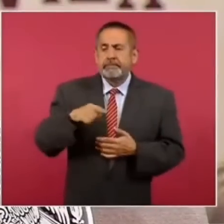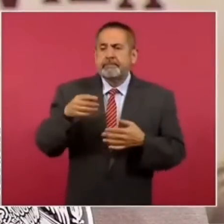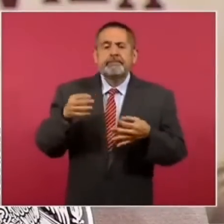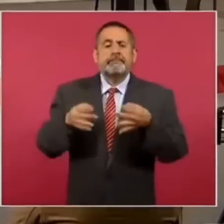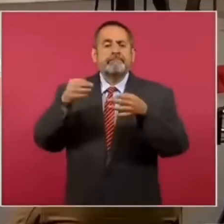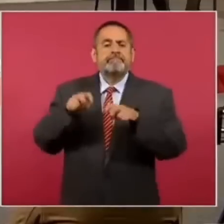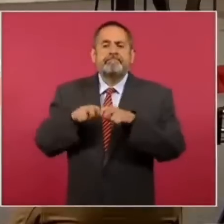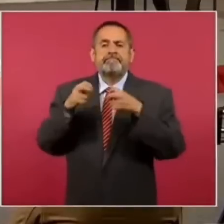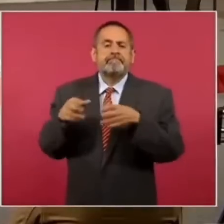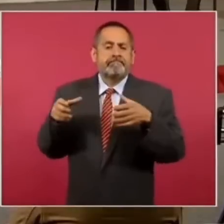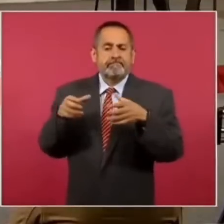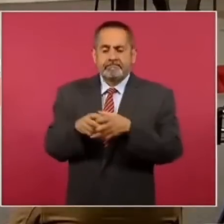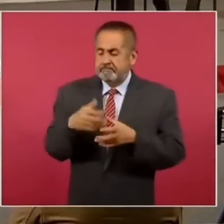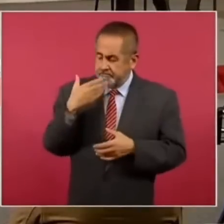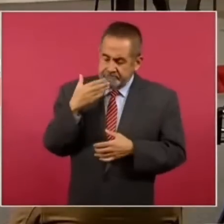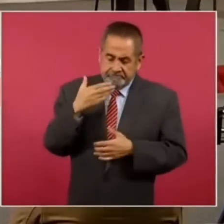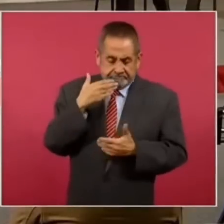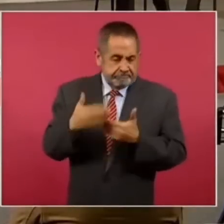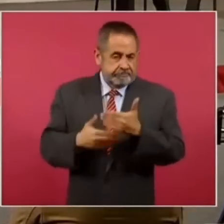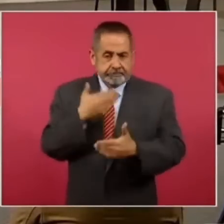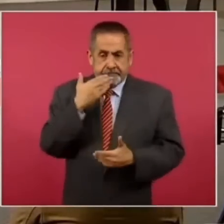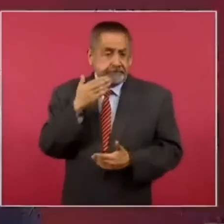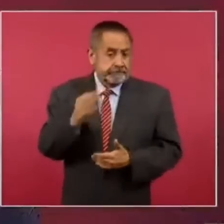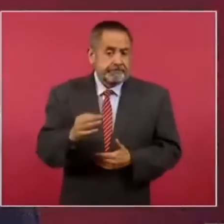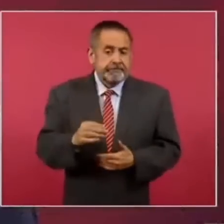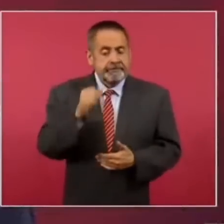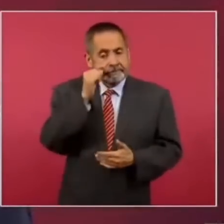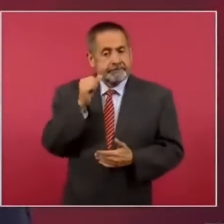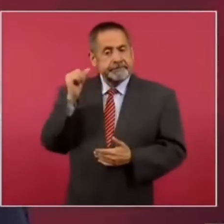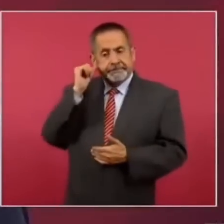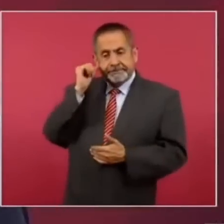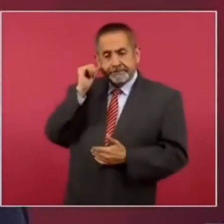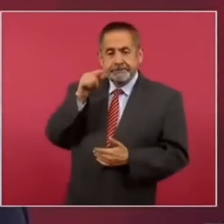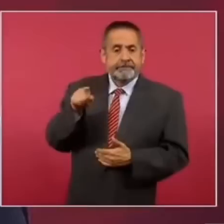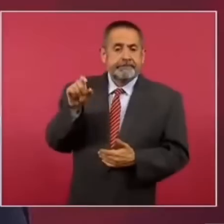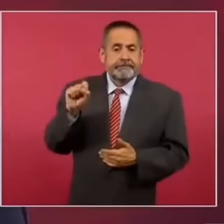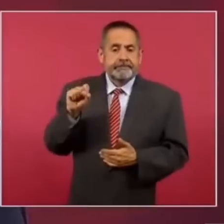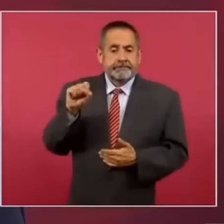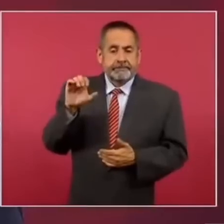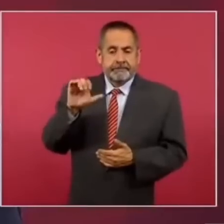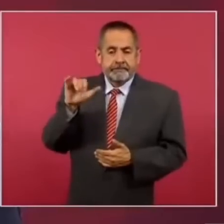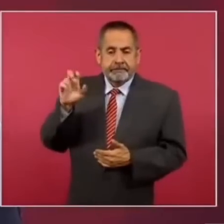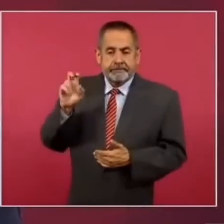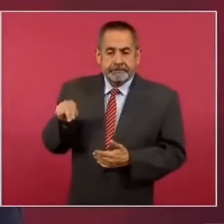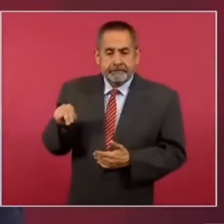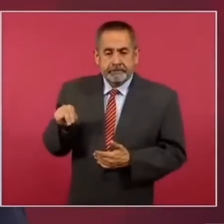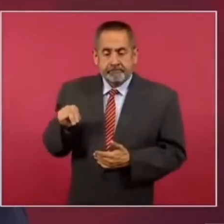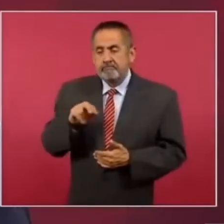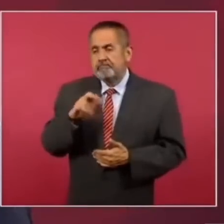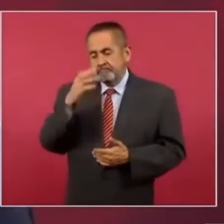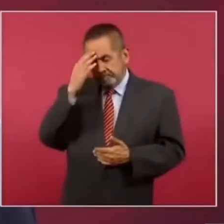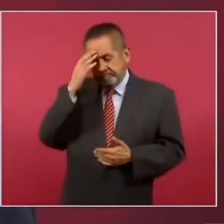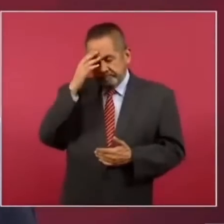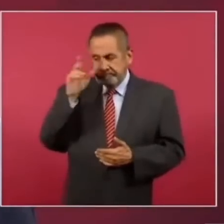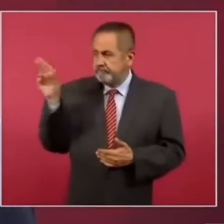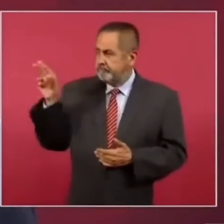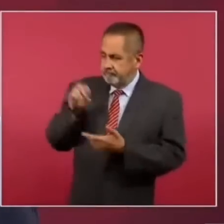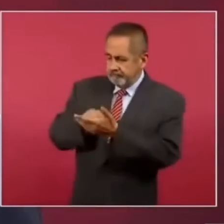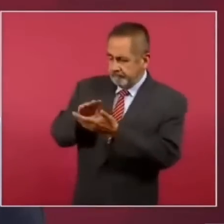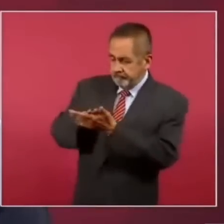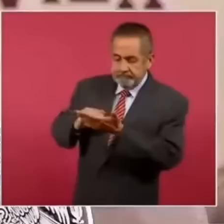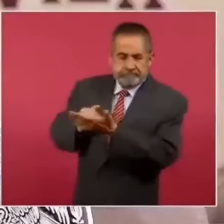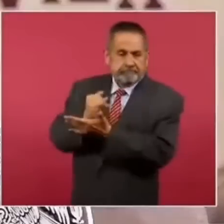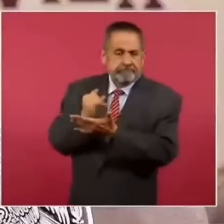tribunales colegiados. Vamos ganando. Ayer, por ejemplo, ya la Suprema Corte de Justicia reconoció una tesis de